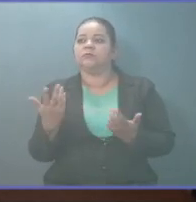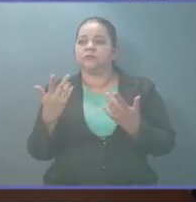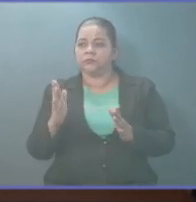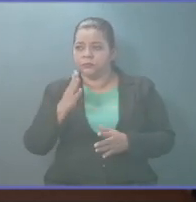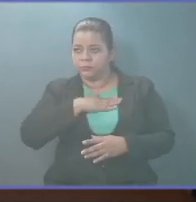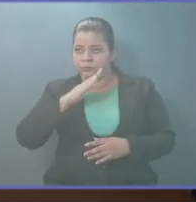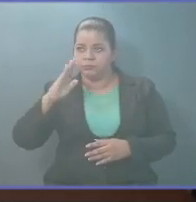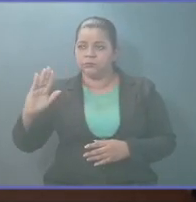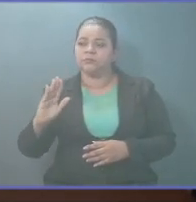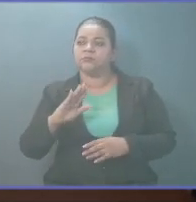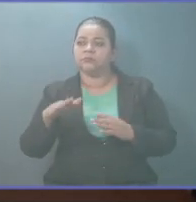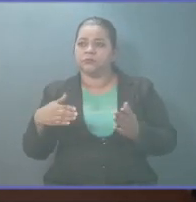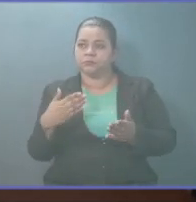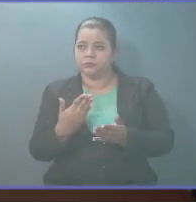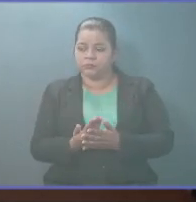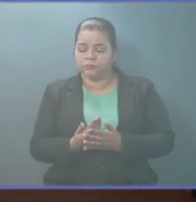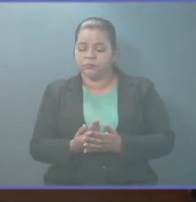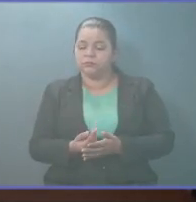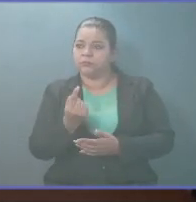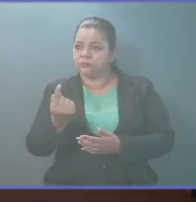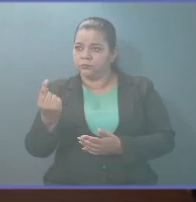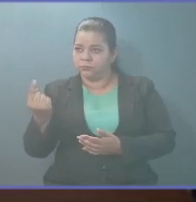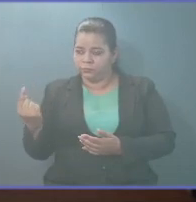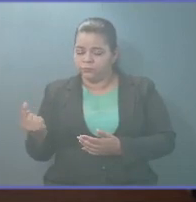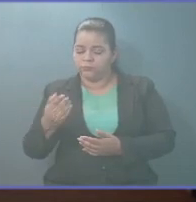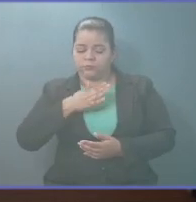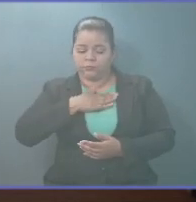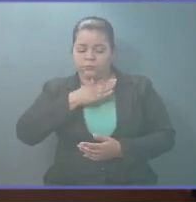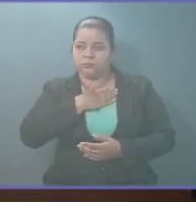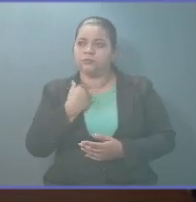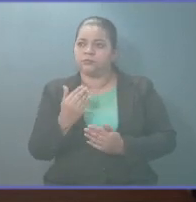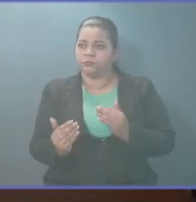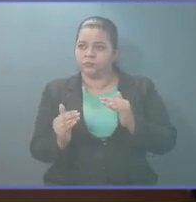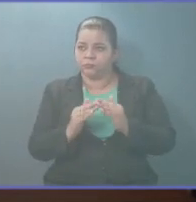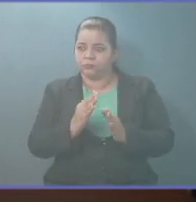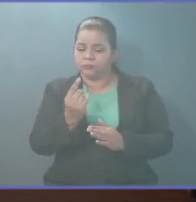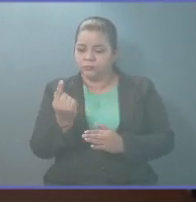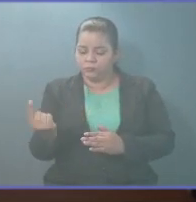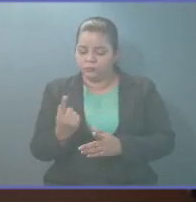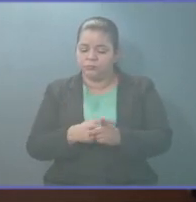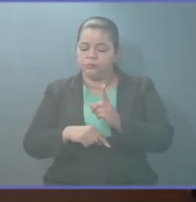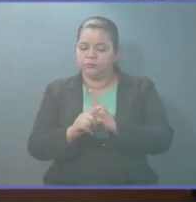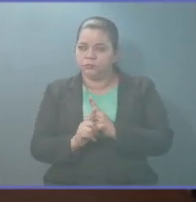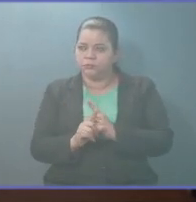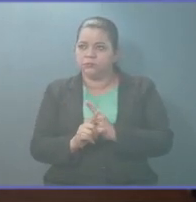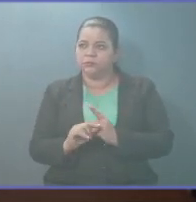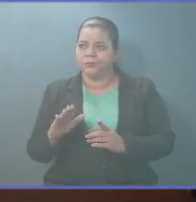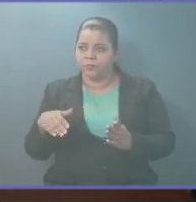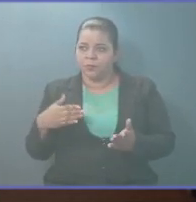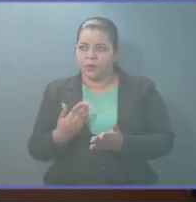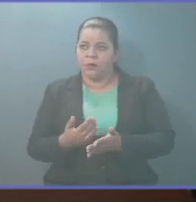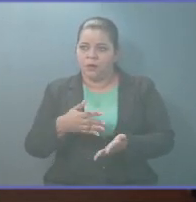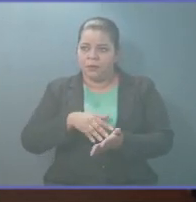el Consejo ternas para miembros propietarios y ternas para miembros suplentes, electas mediante procesos públicos